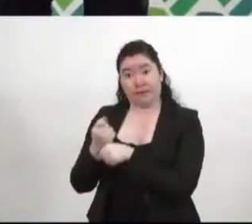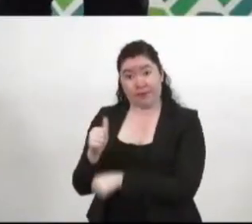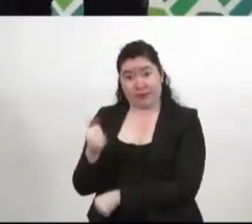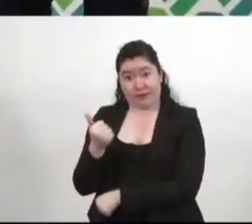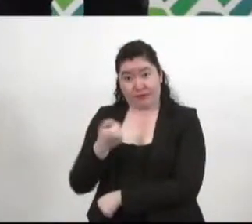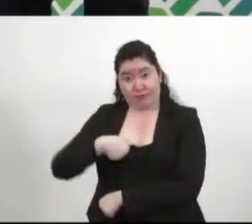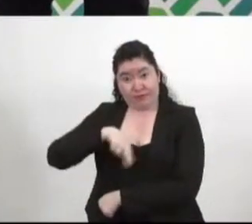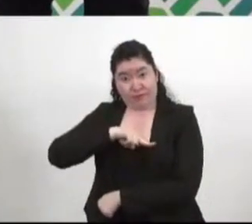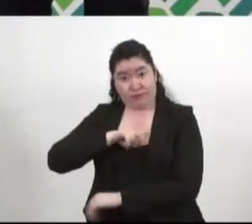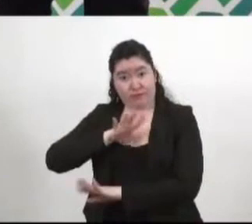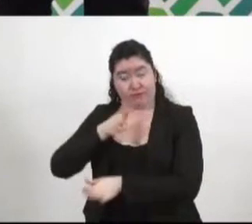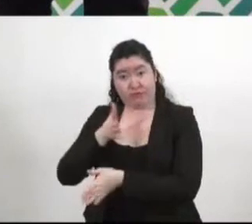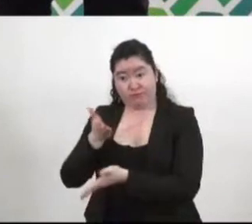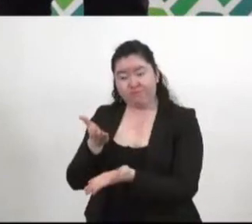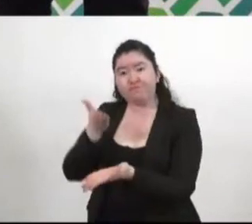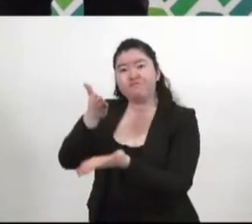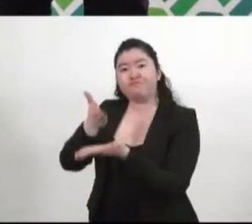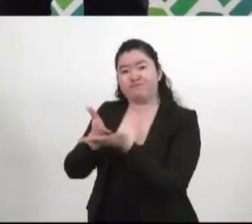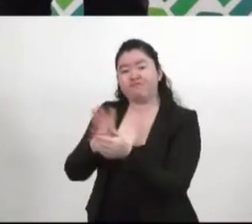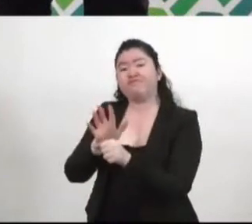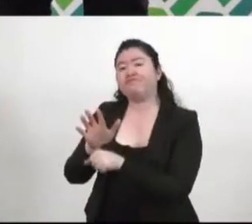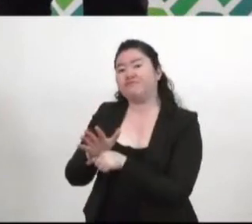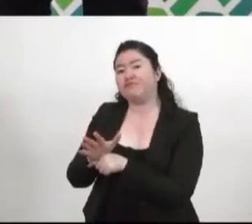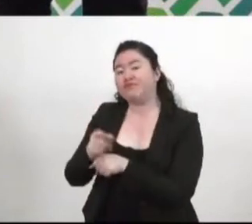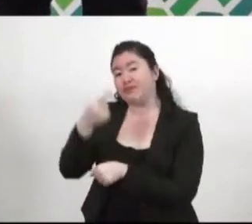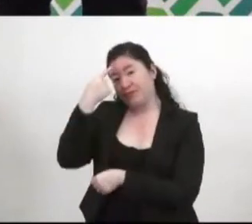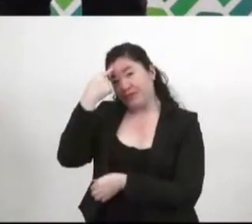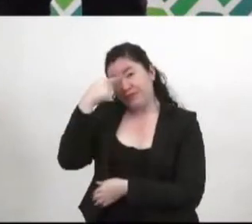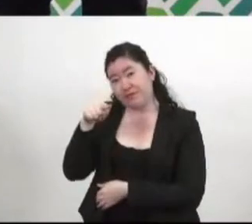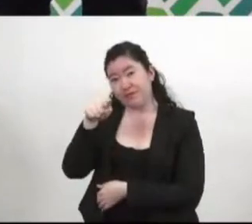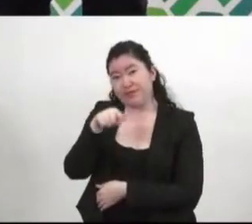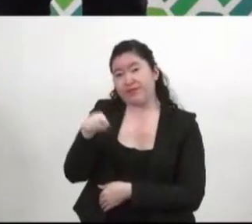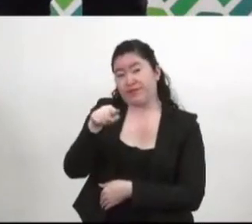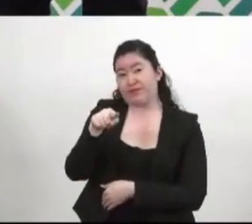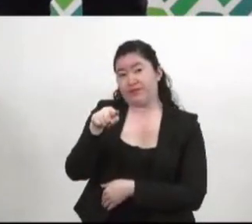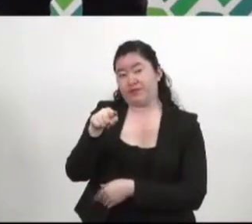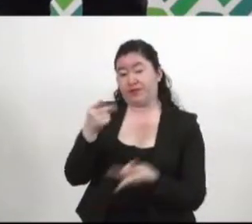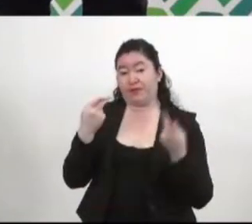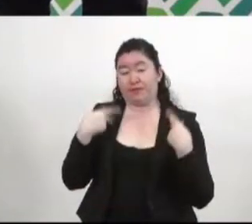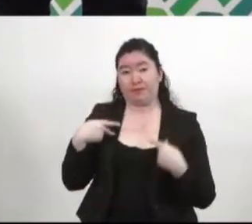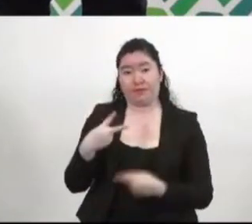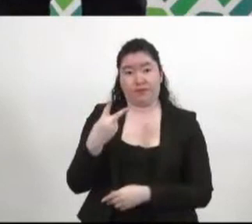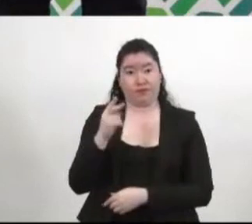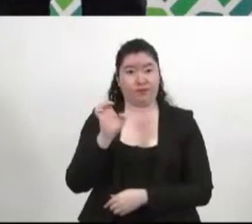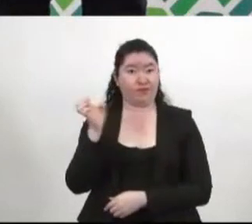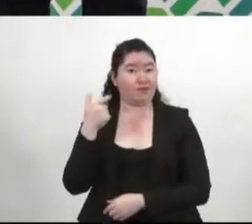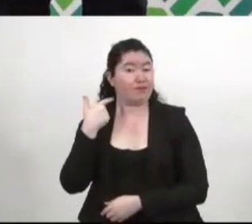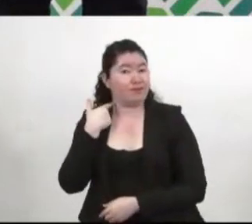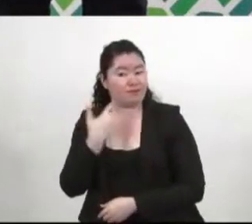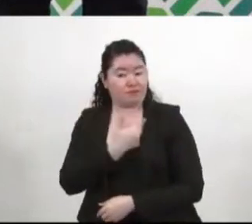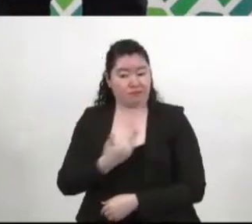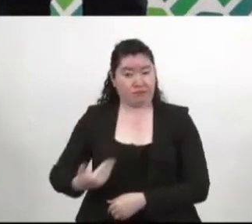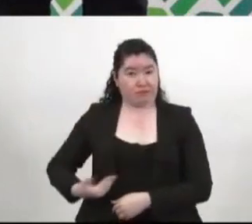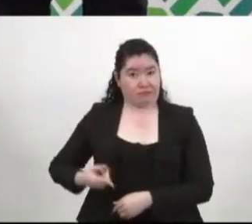pues acudiendo a esta consulta para retirar y para enjuiciar a los expresidentes. ¿De qué manera se